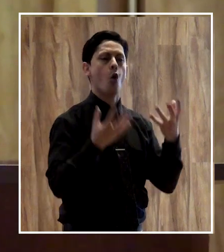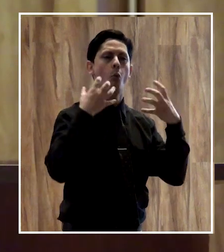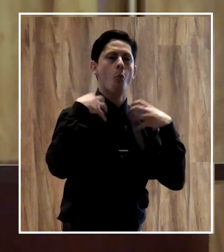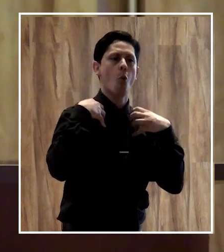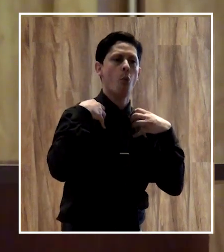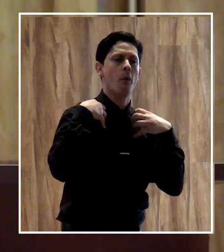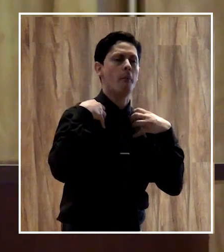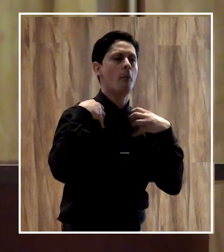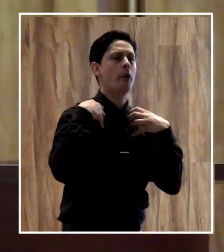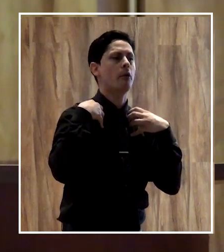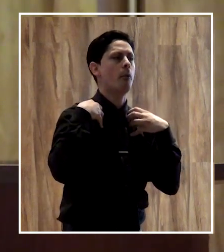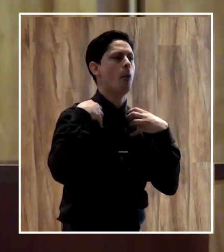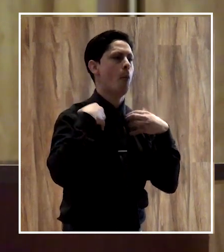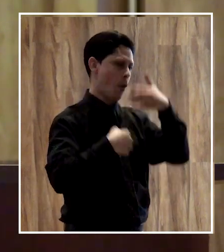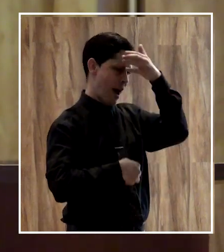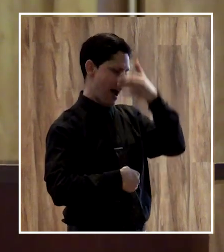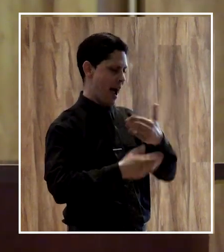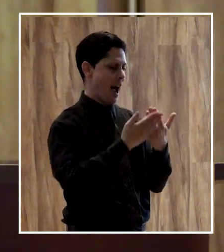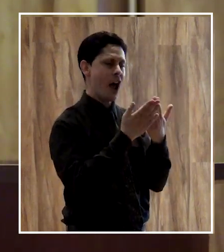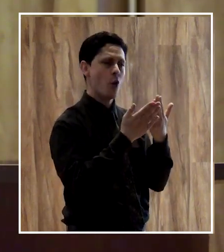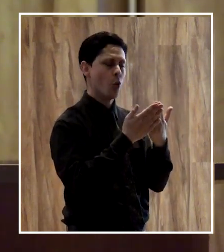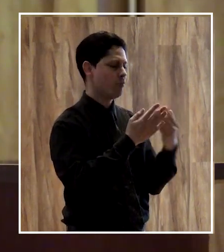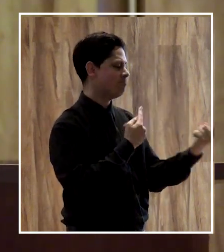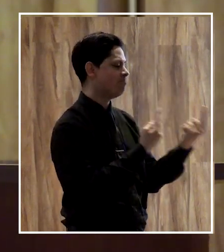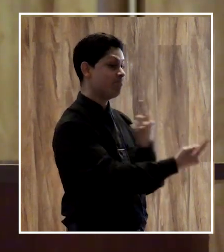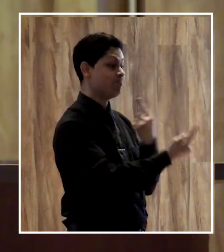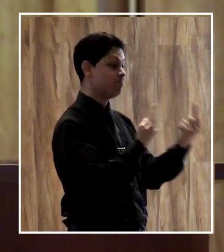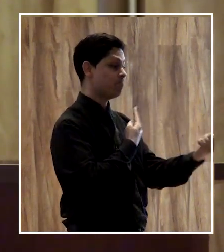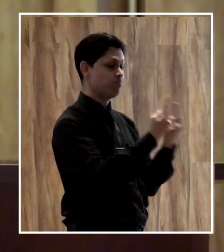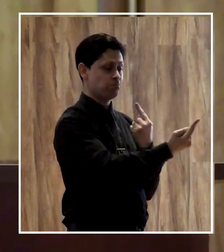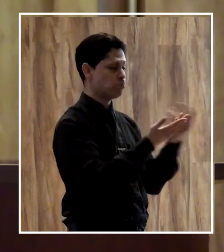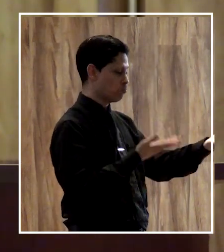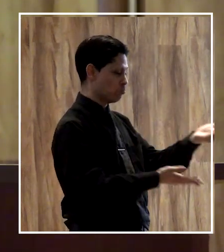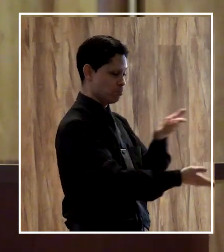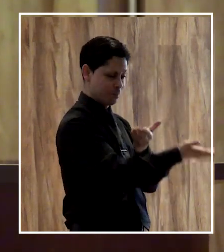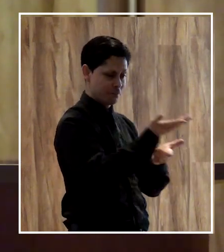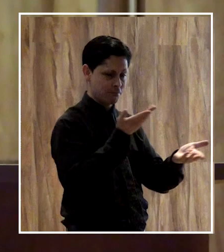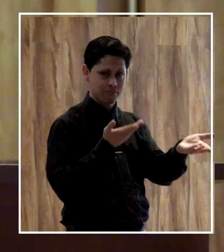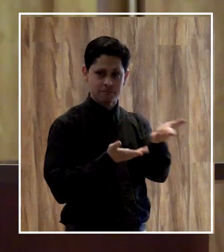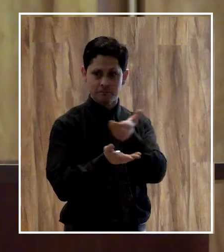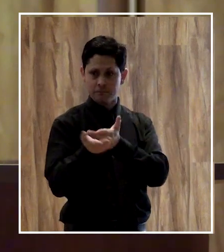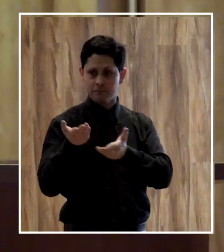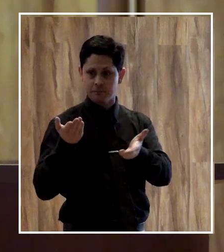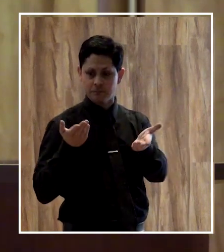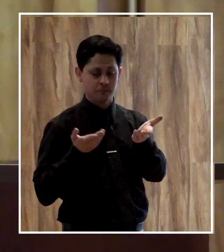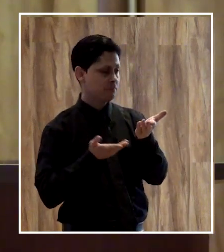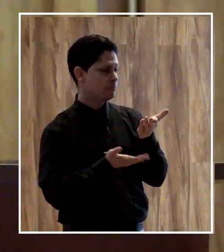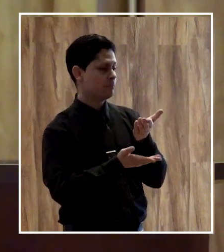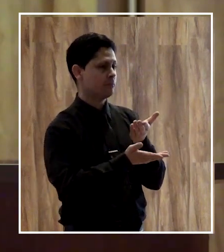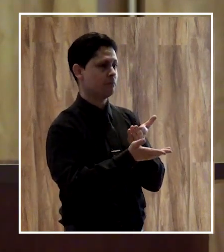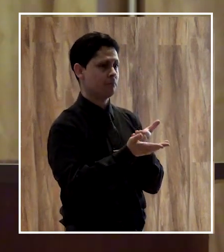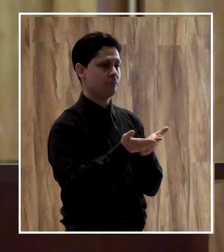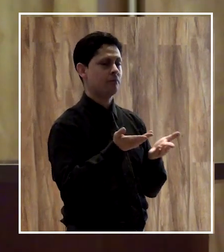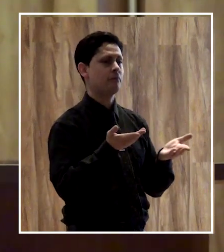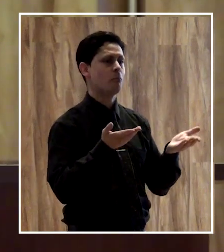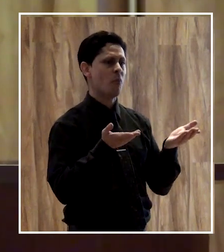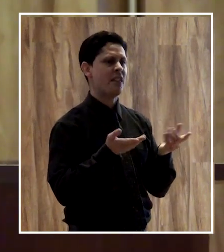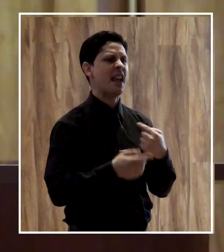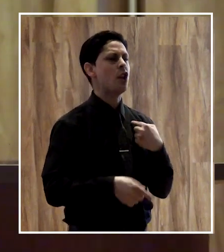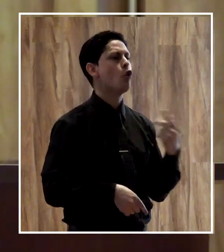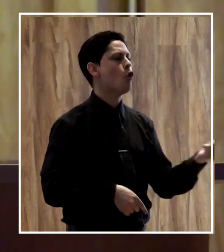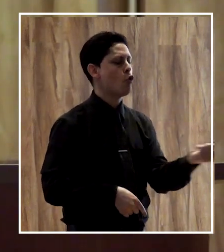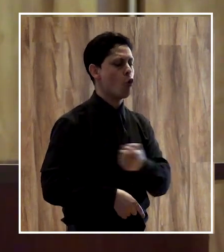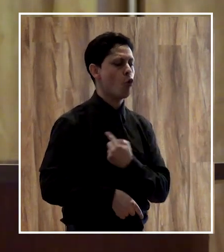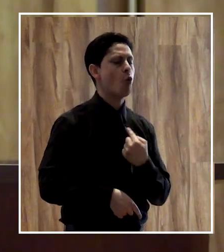alumnos, con nuestros alumnos, en forma que no se hacía, por lo general, ni siquiera al interior de